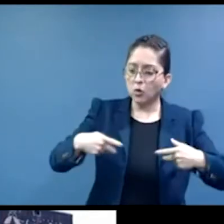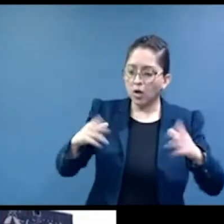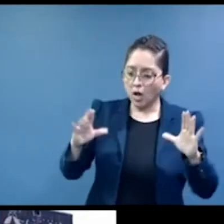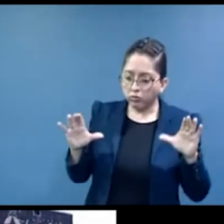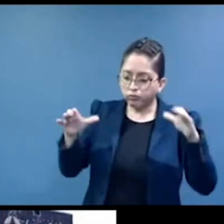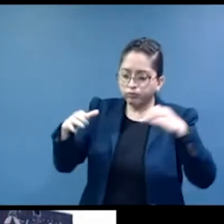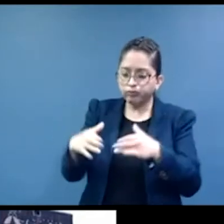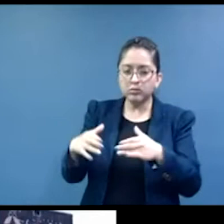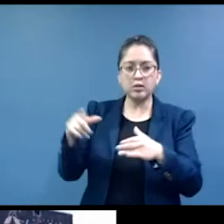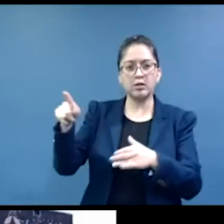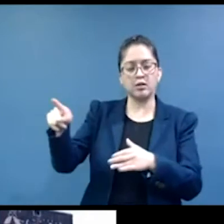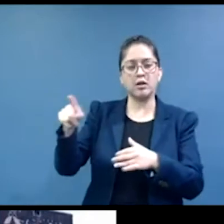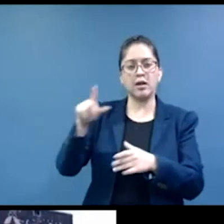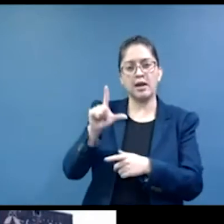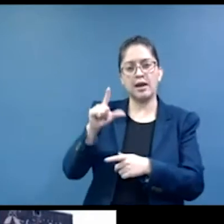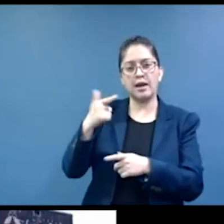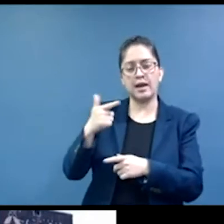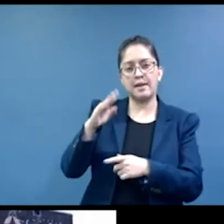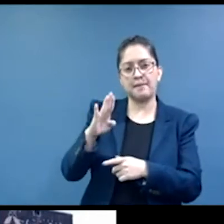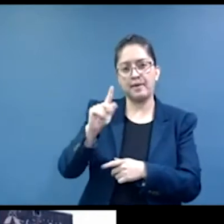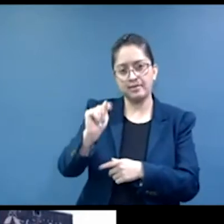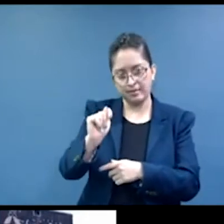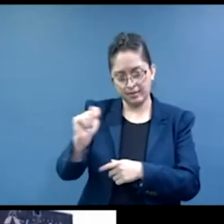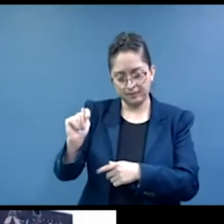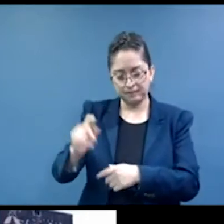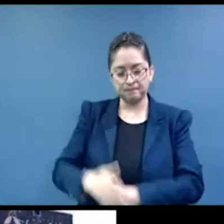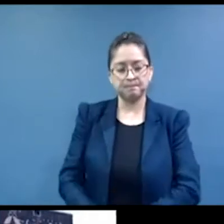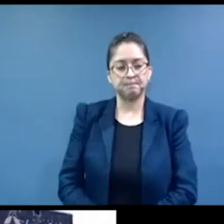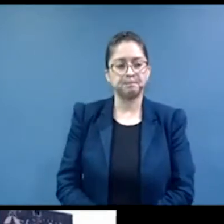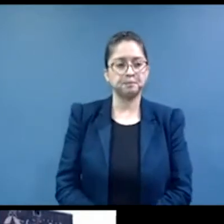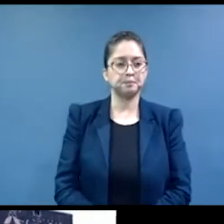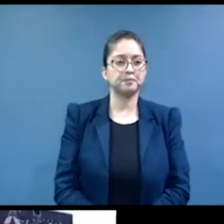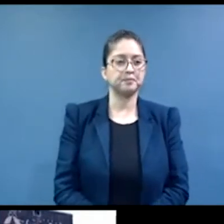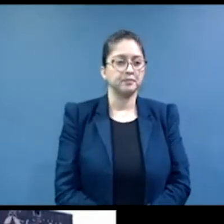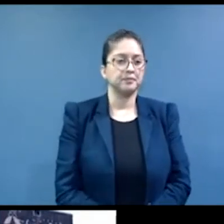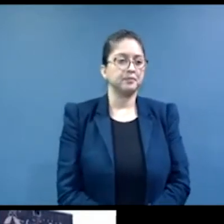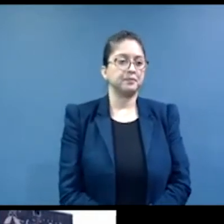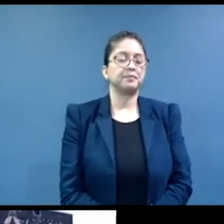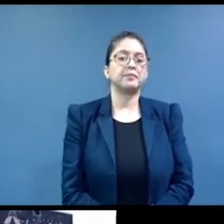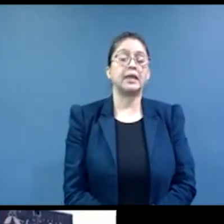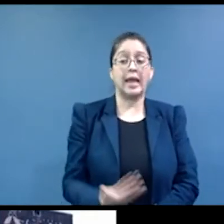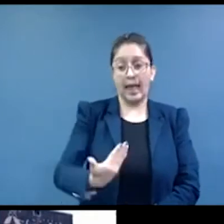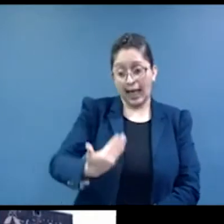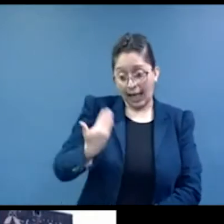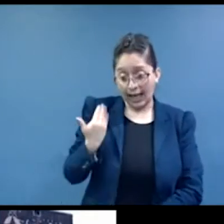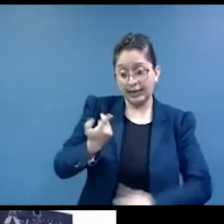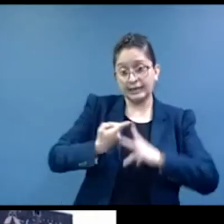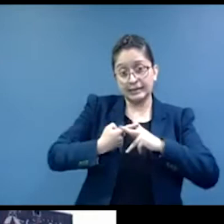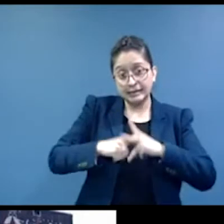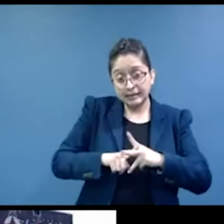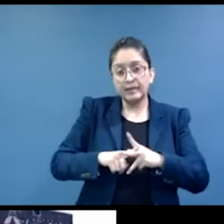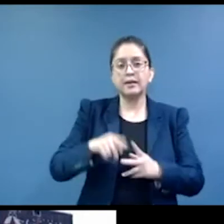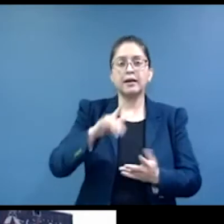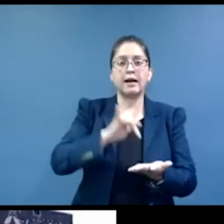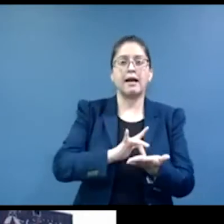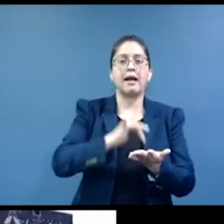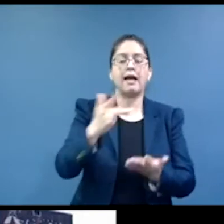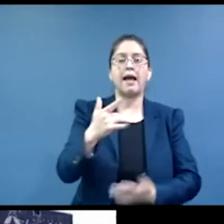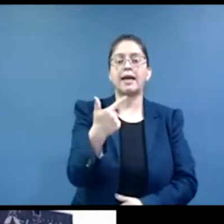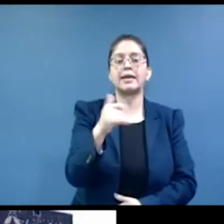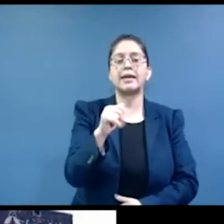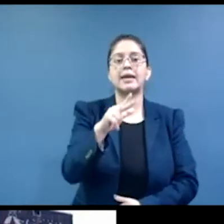Gracias, Enrique. Bueno, primero quiero agradecerle a GIRE por invitarme, porque además en este camino que